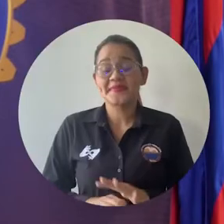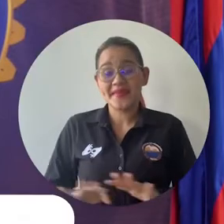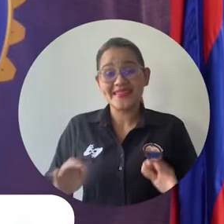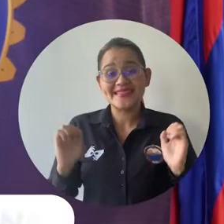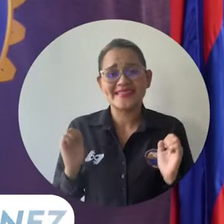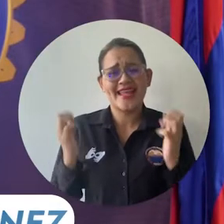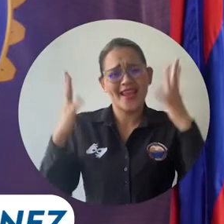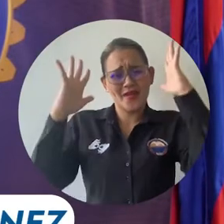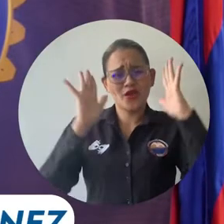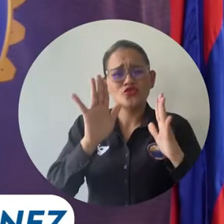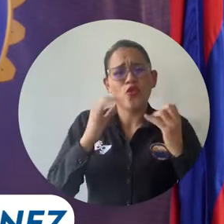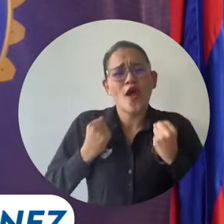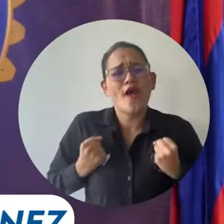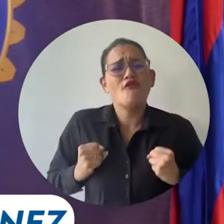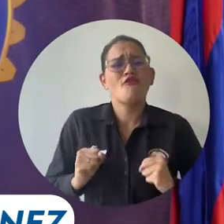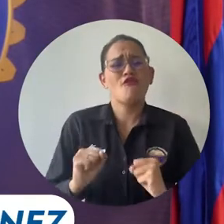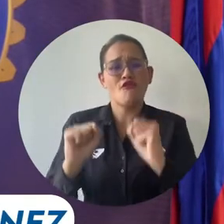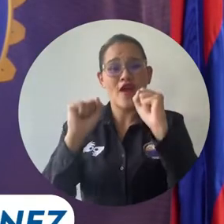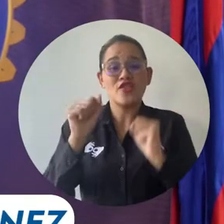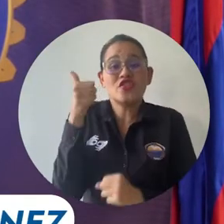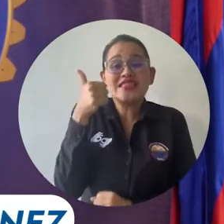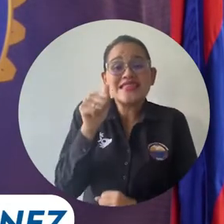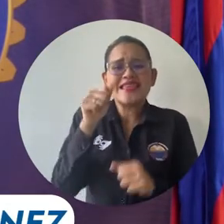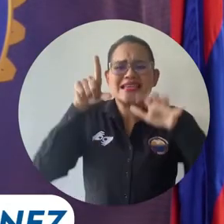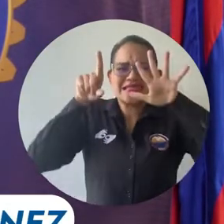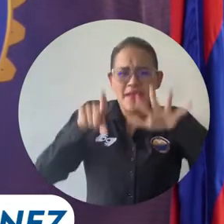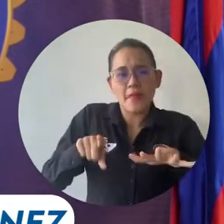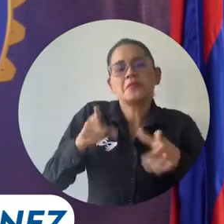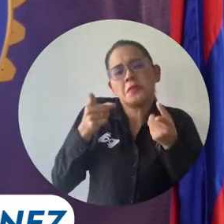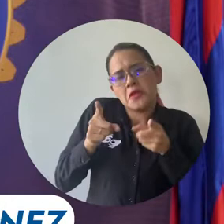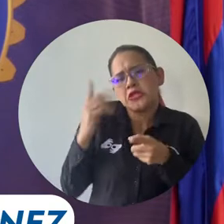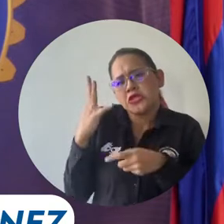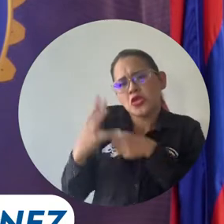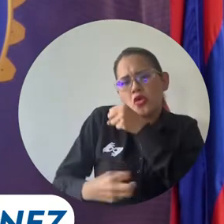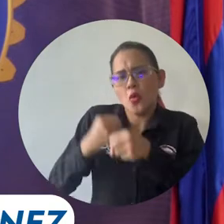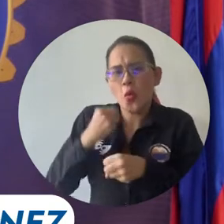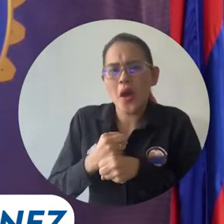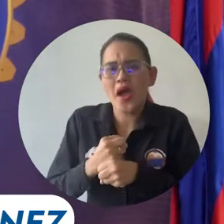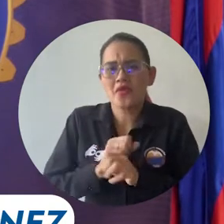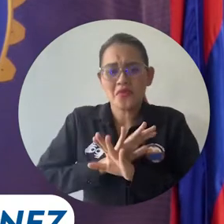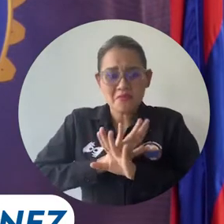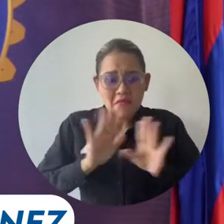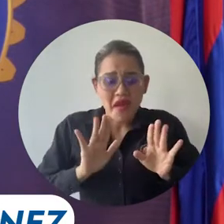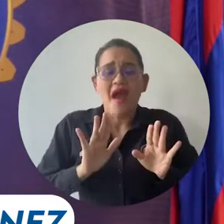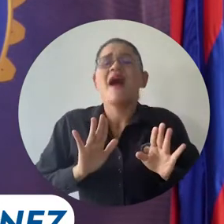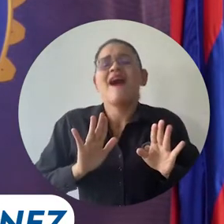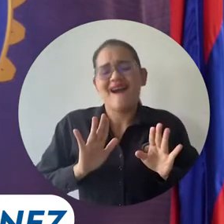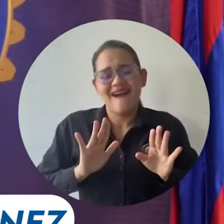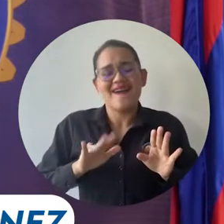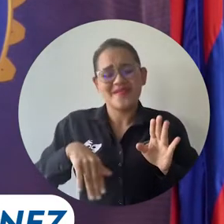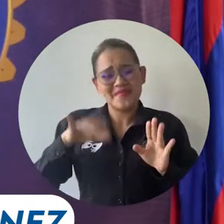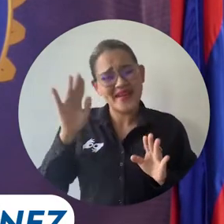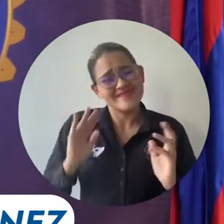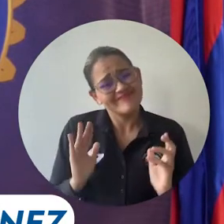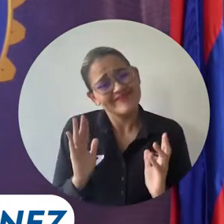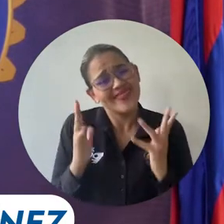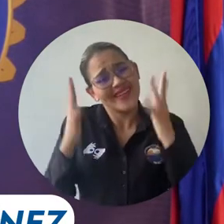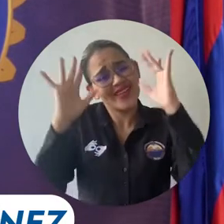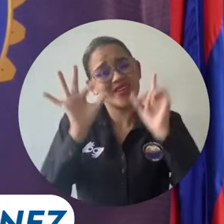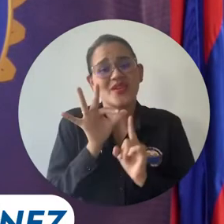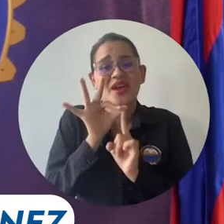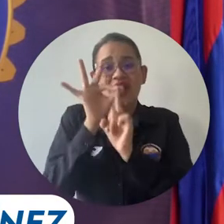Celebramos el gran esfuerzo y la dedicación que tuvieron durante estos cinco años o diez semestres en la carrera para poder